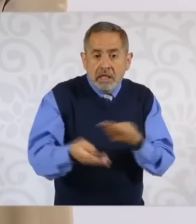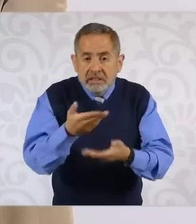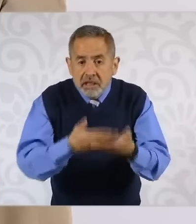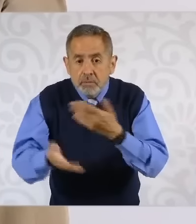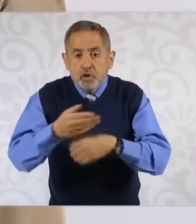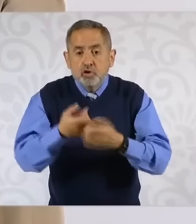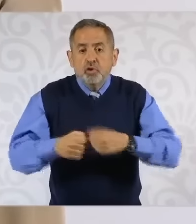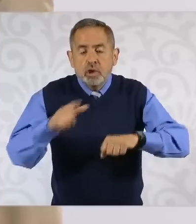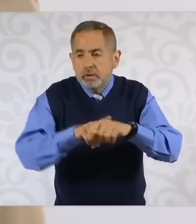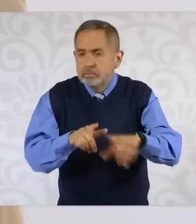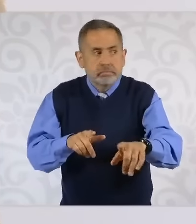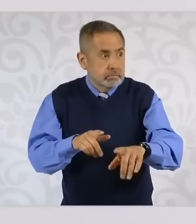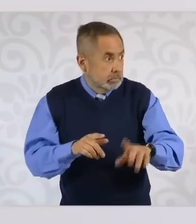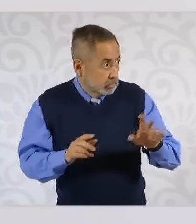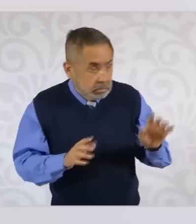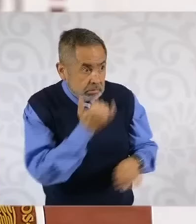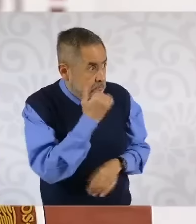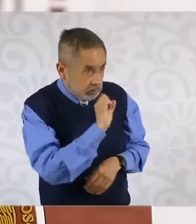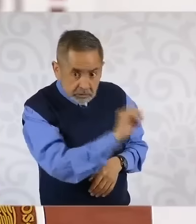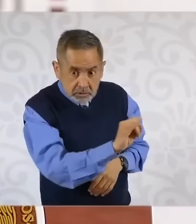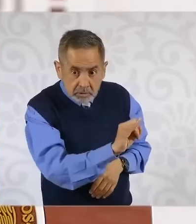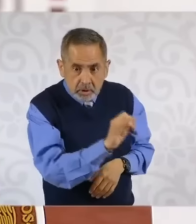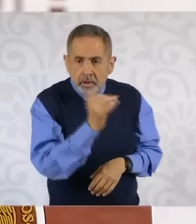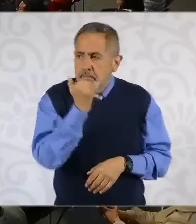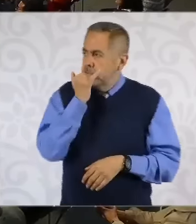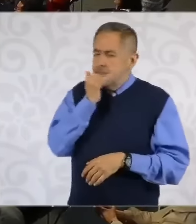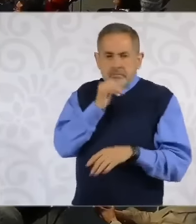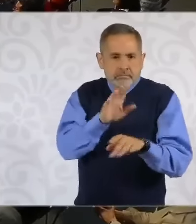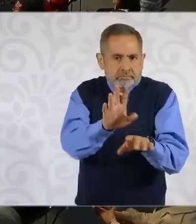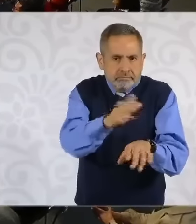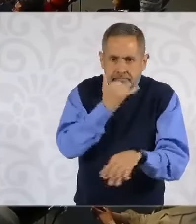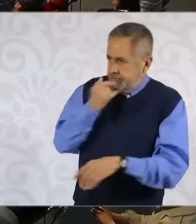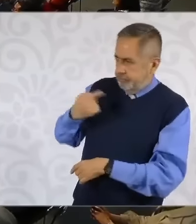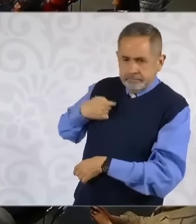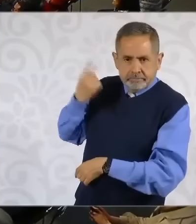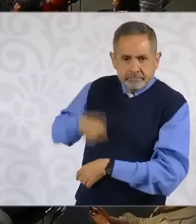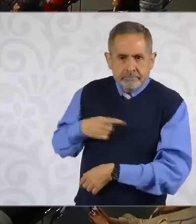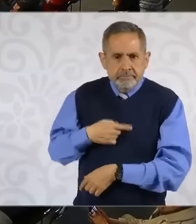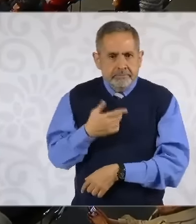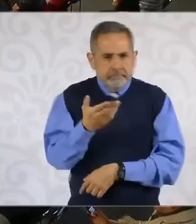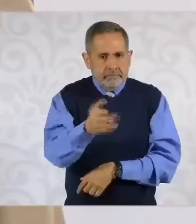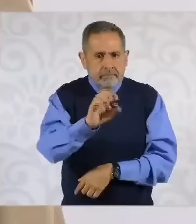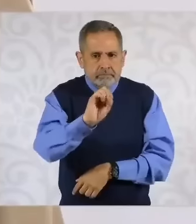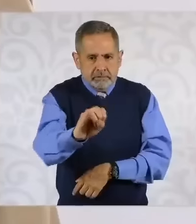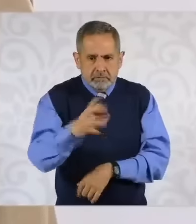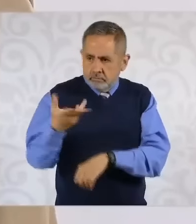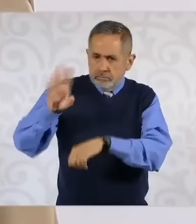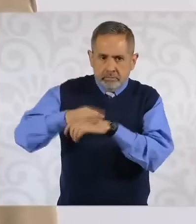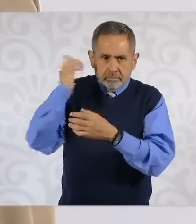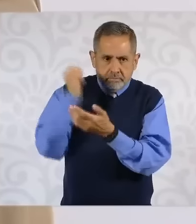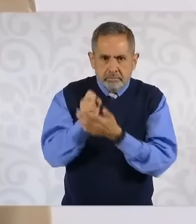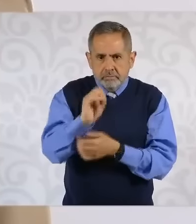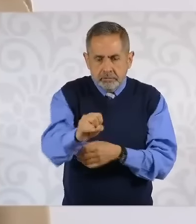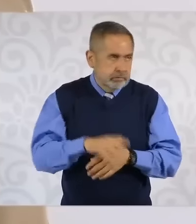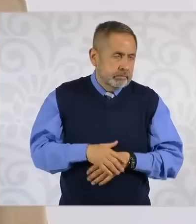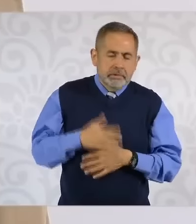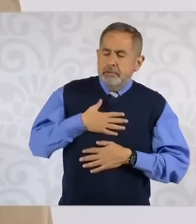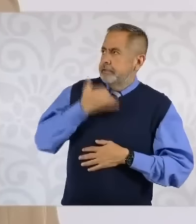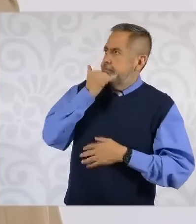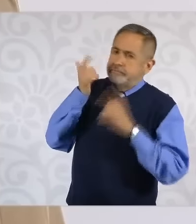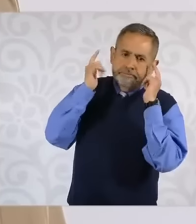salté, perdonen por andar aquí en reuniones. Ah, bueno, entonces, si dice la presidenta, ya está autorizado, aleluya,